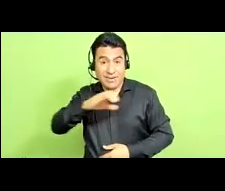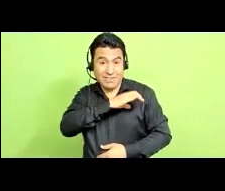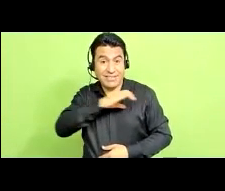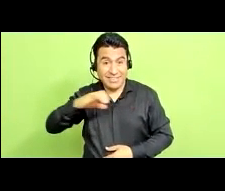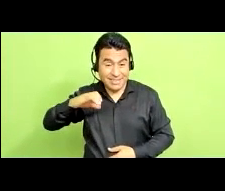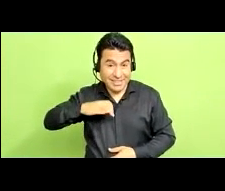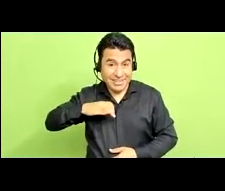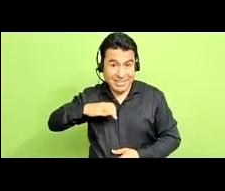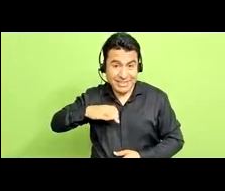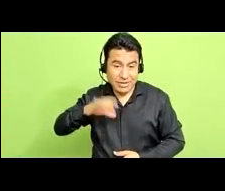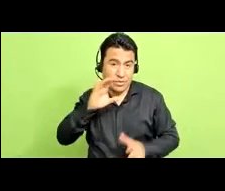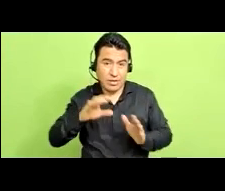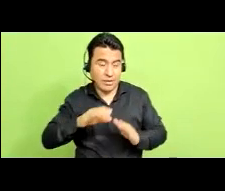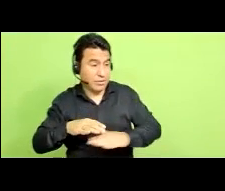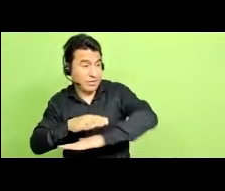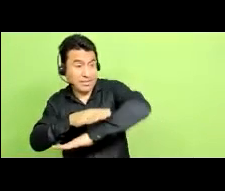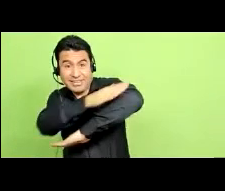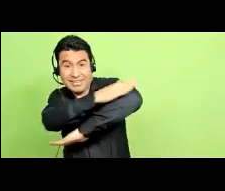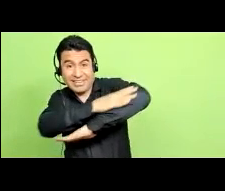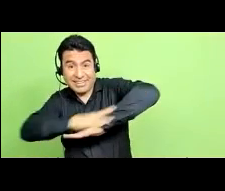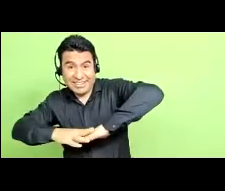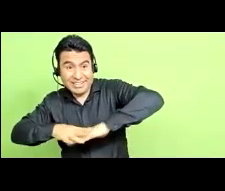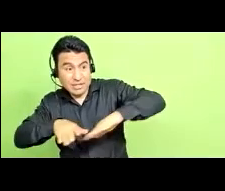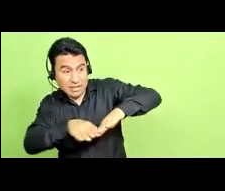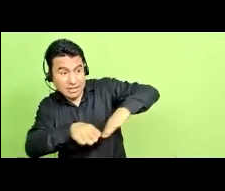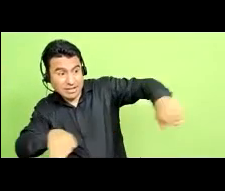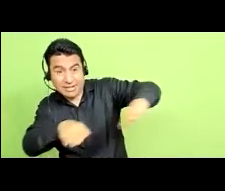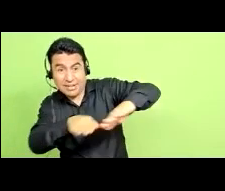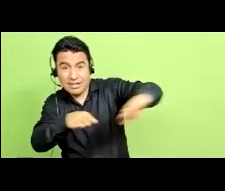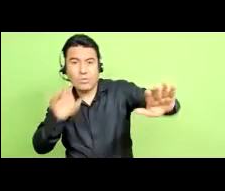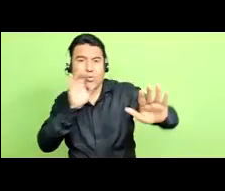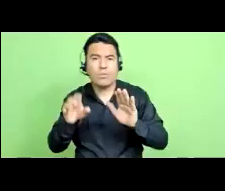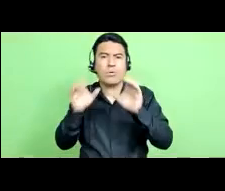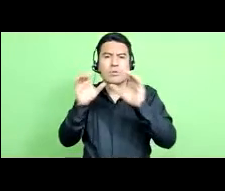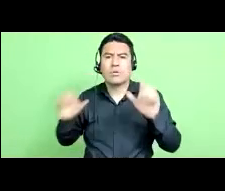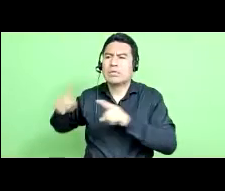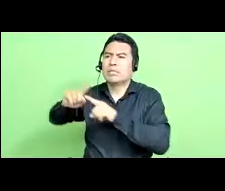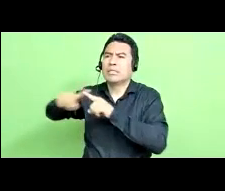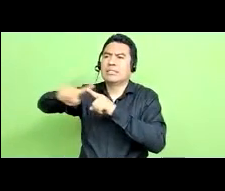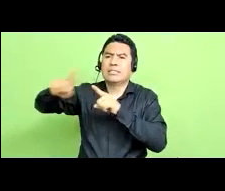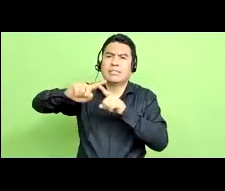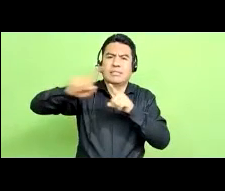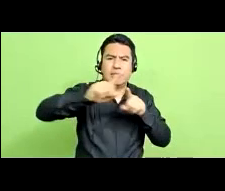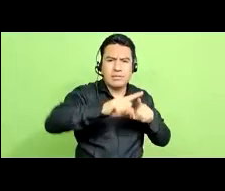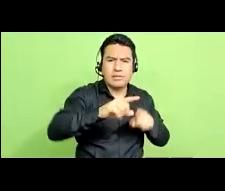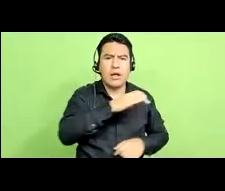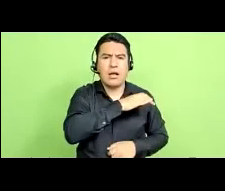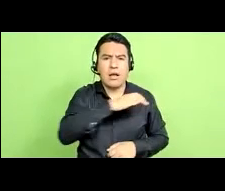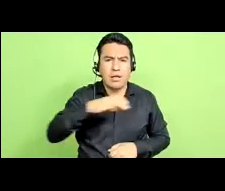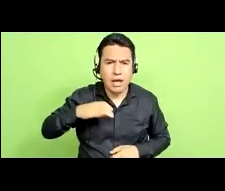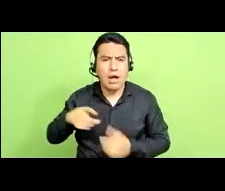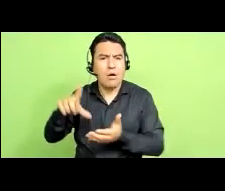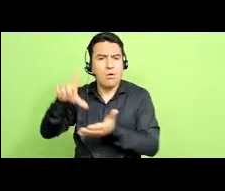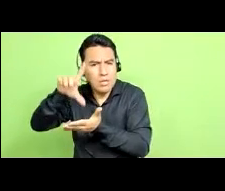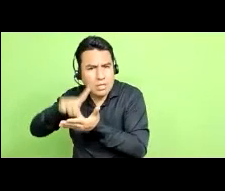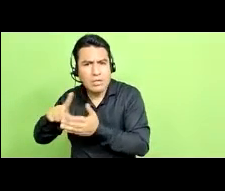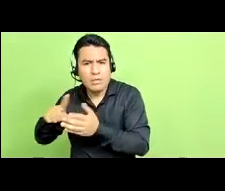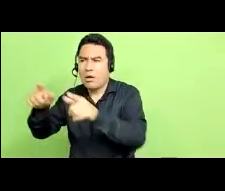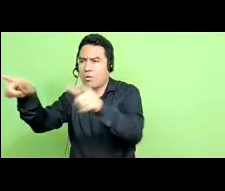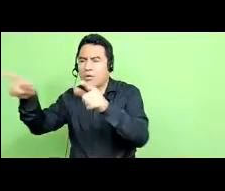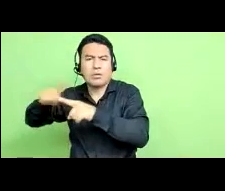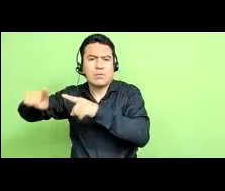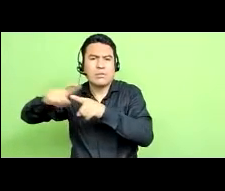terminar en la mayoría de ciudades centrales del callao lima se ponen